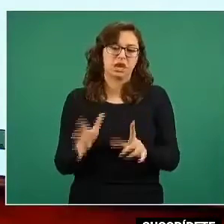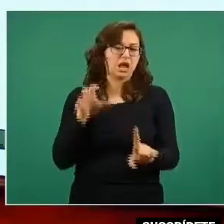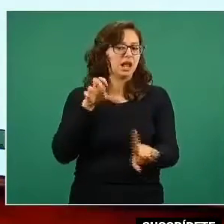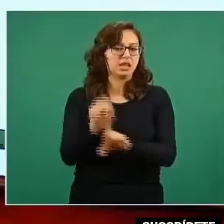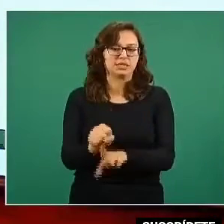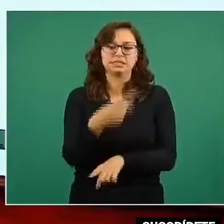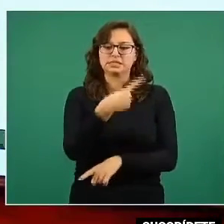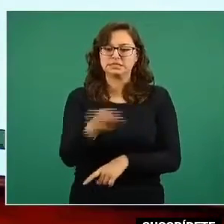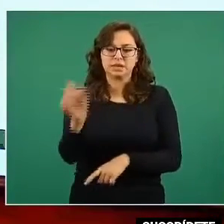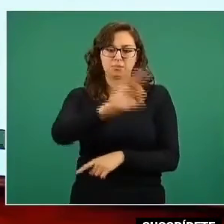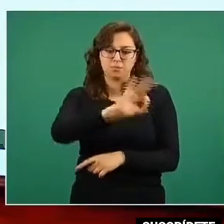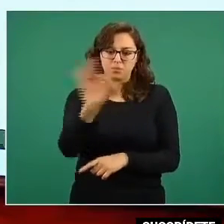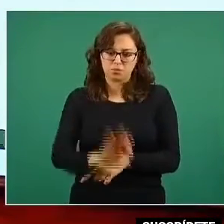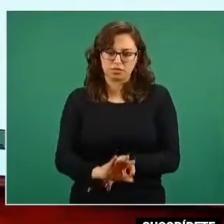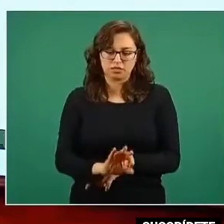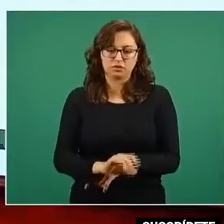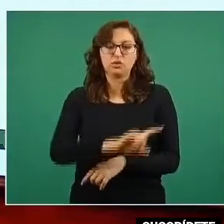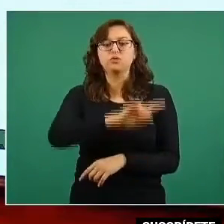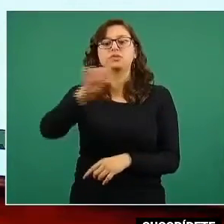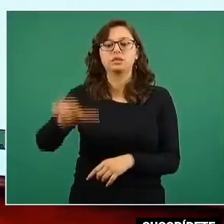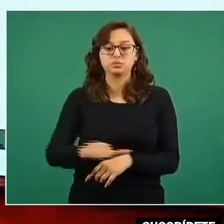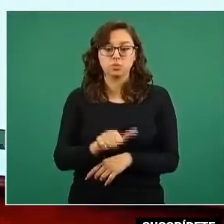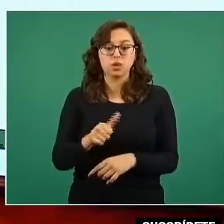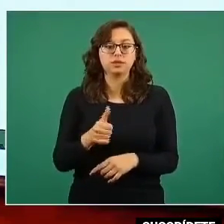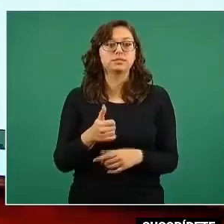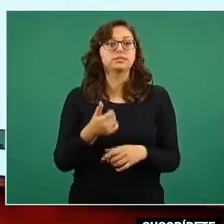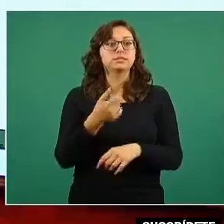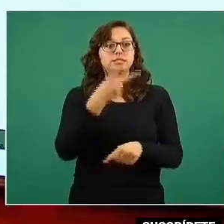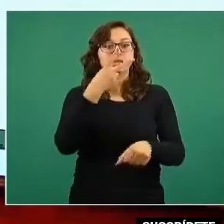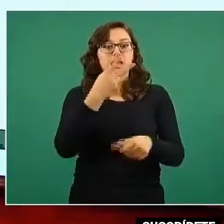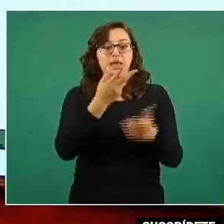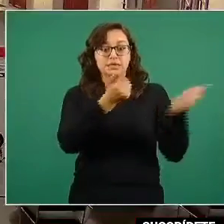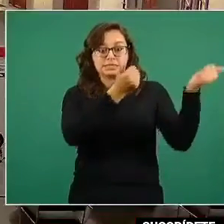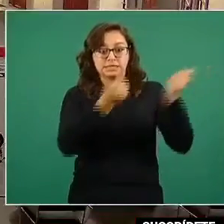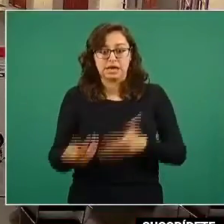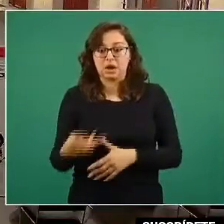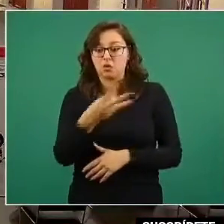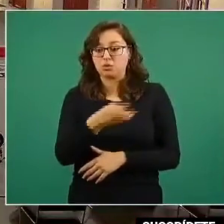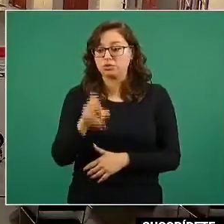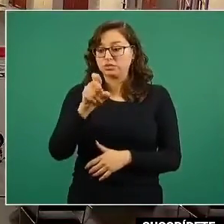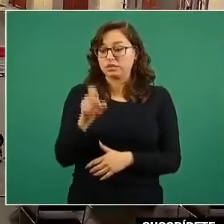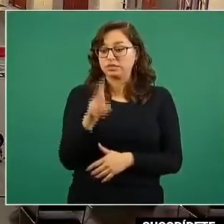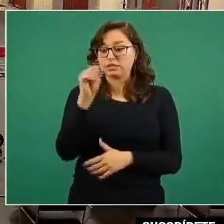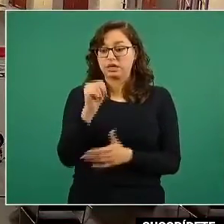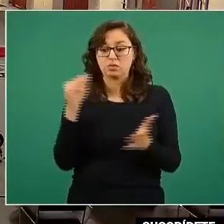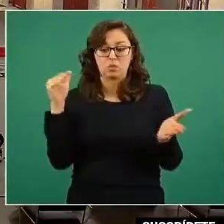empieza inmediatamente a usar el embarque grande de